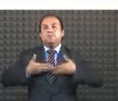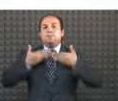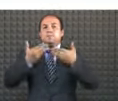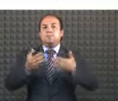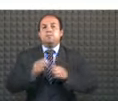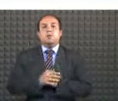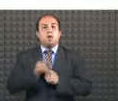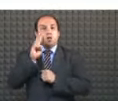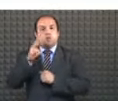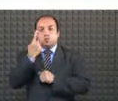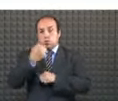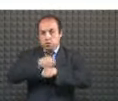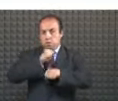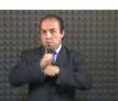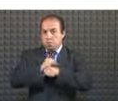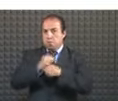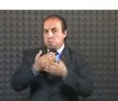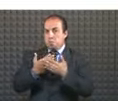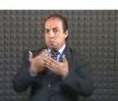vemos hace una semana, con